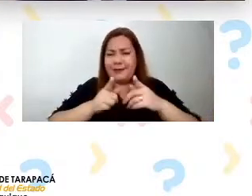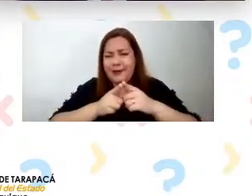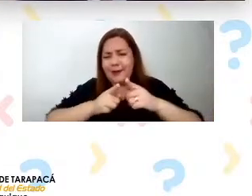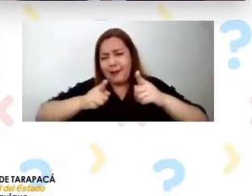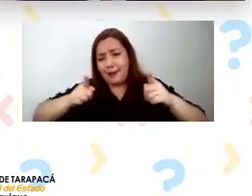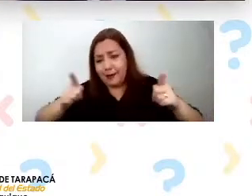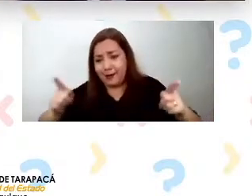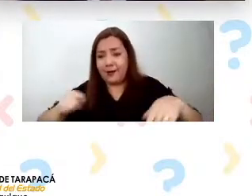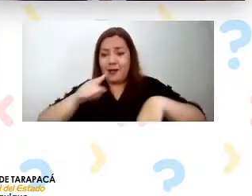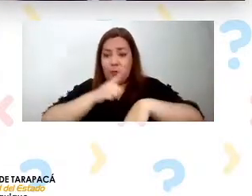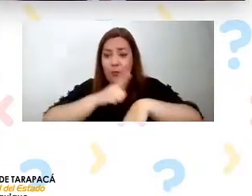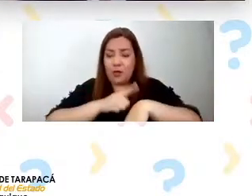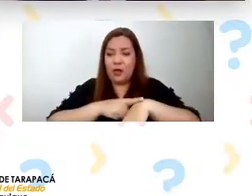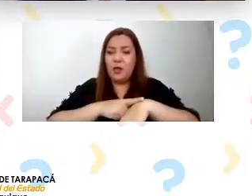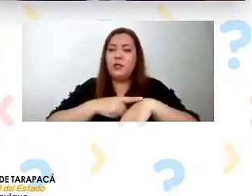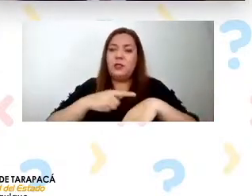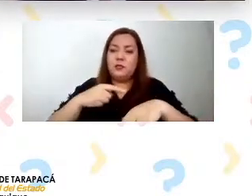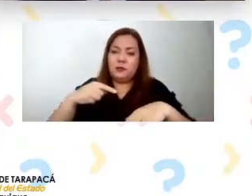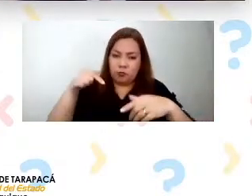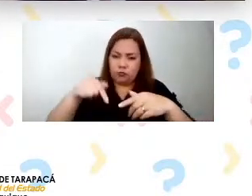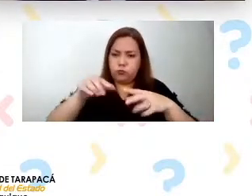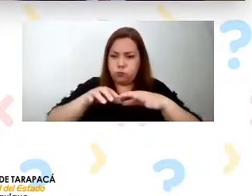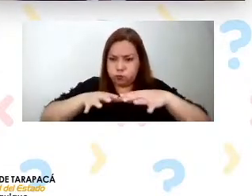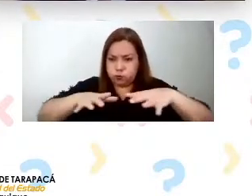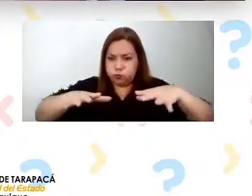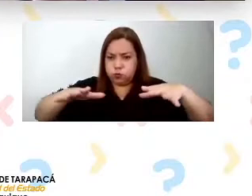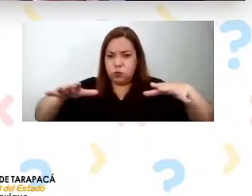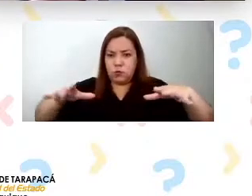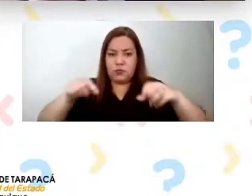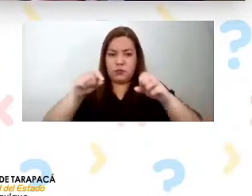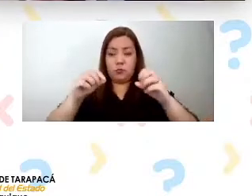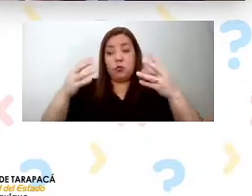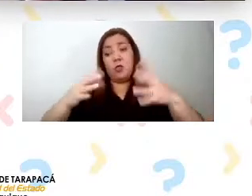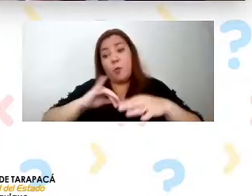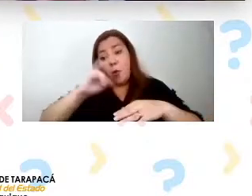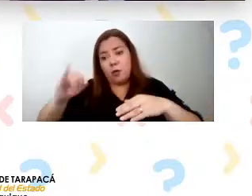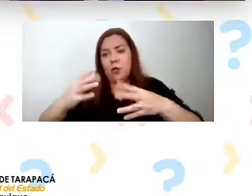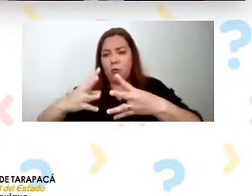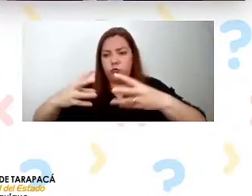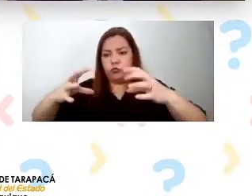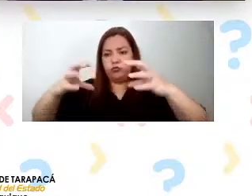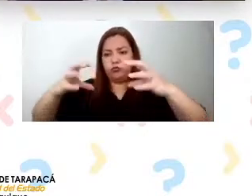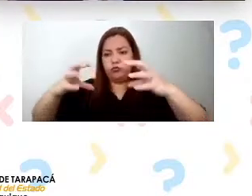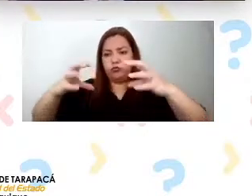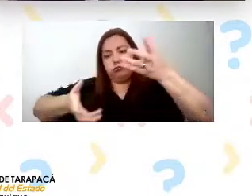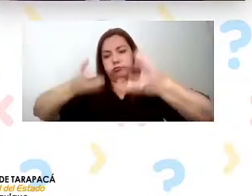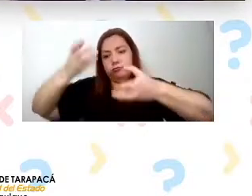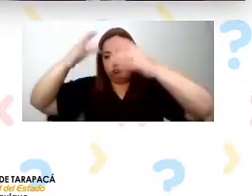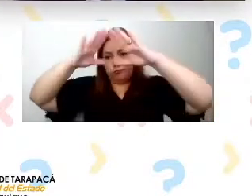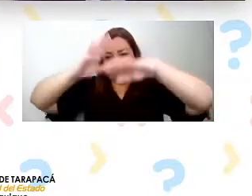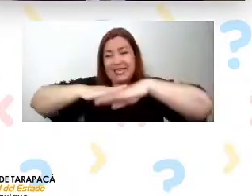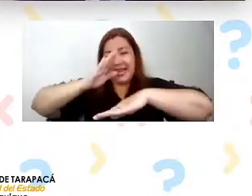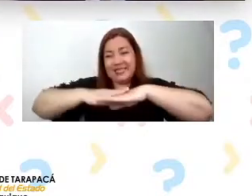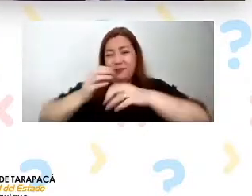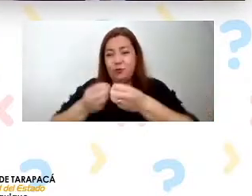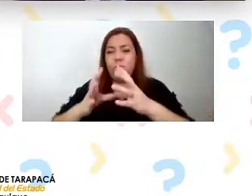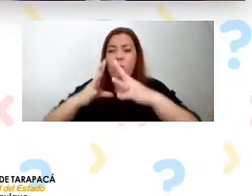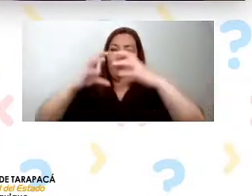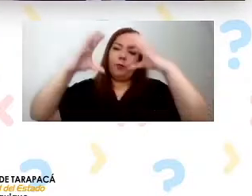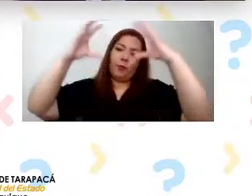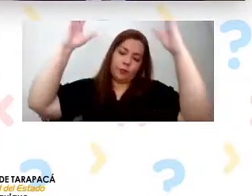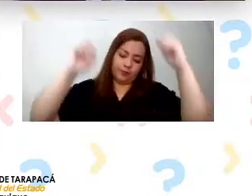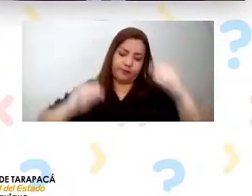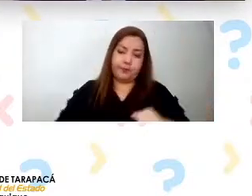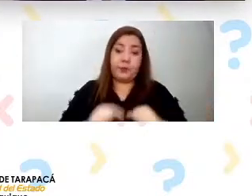de evaporación, estas lagunas entonces se evaporan. Algunas fotografías, ¿no es cierto?, del